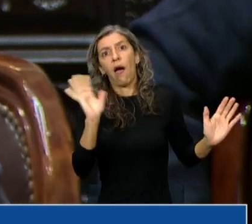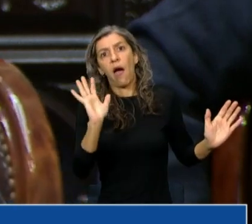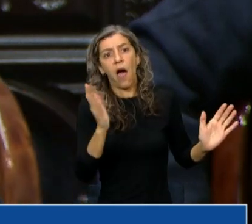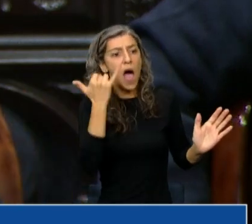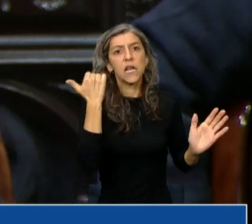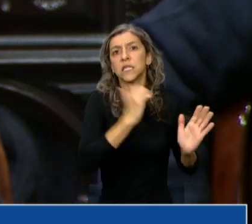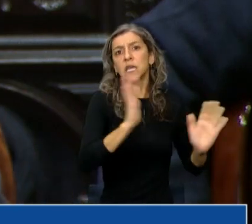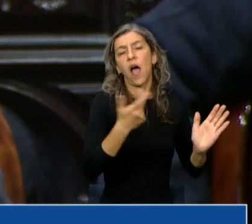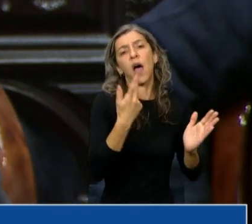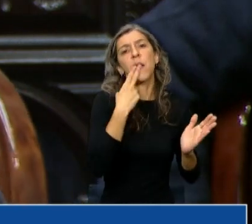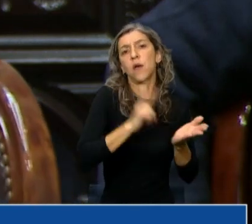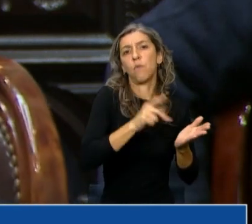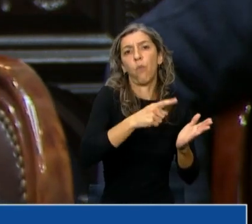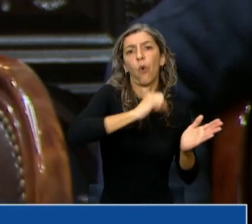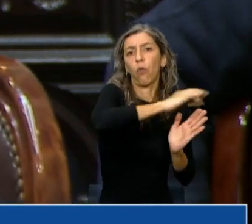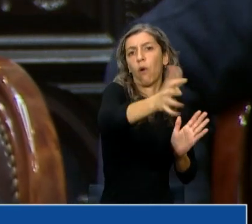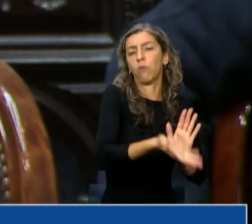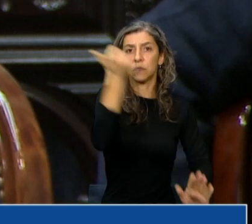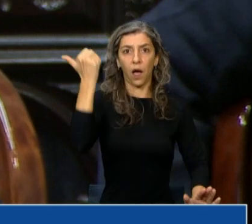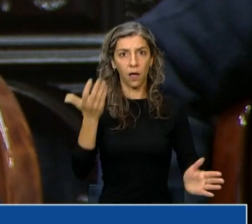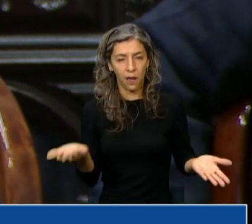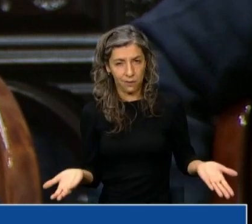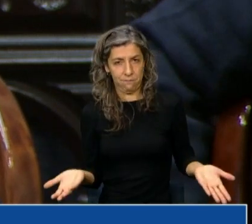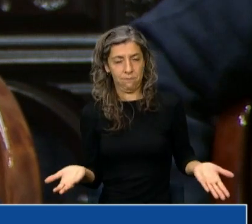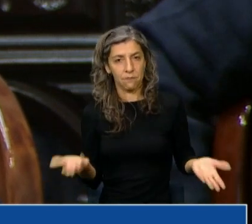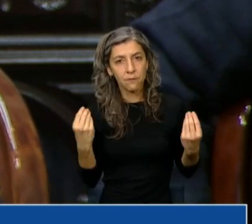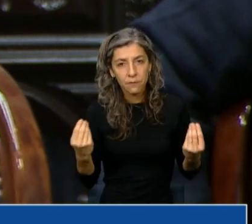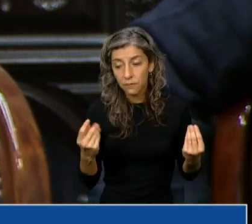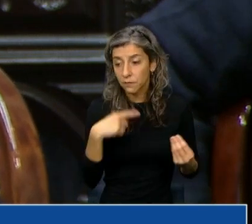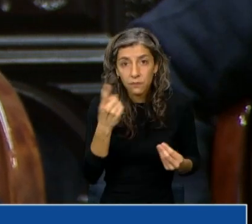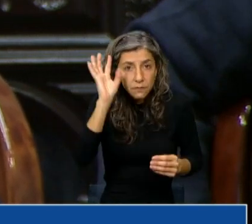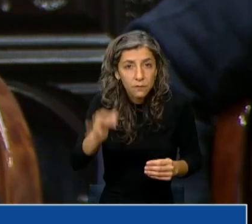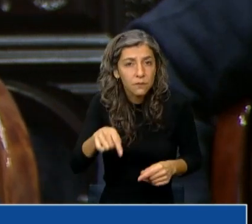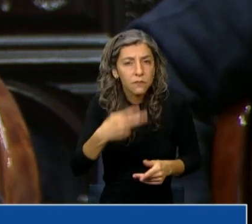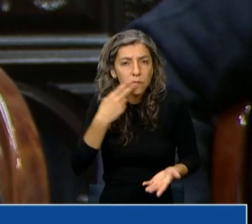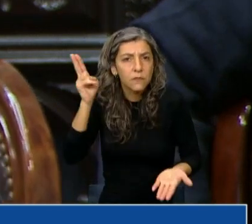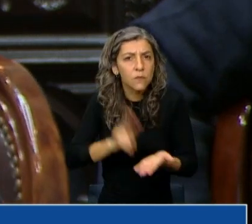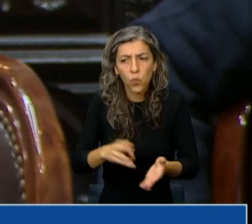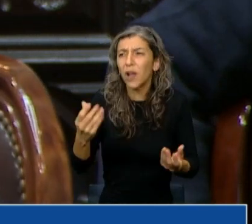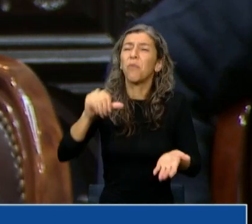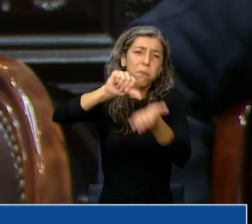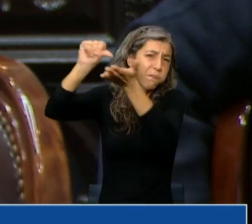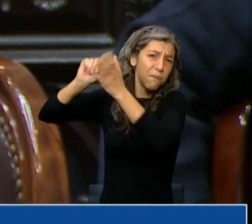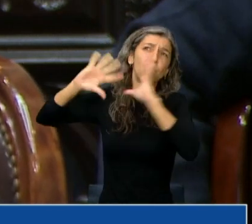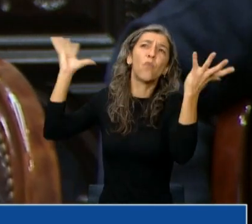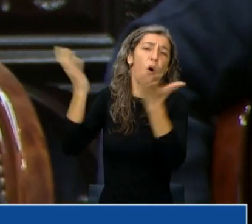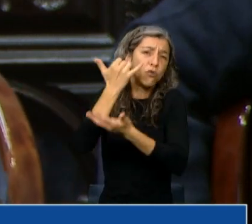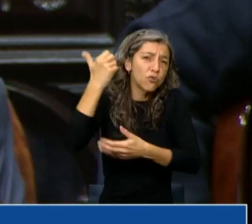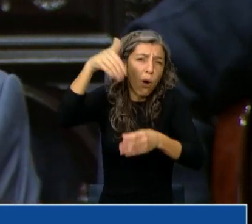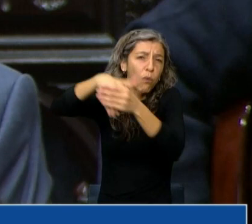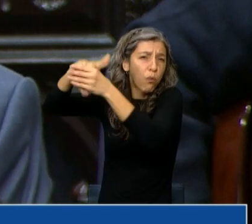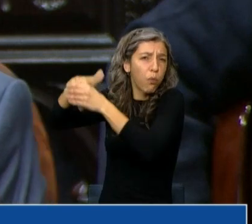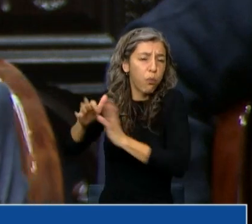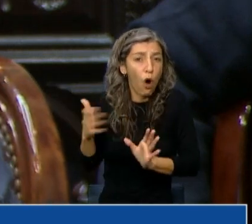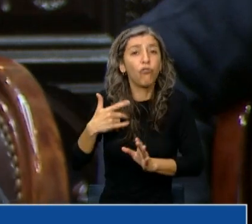de impuestos progresivos, se votó uno de los más progresivos impuestos y que se votó en muchos países del mundo, y era